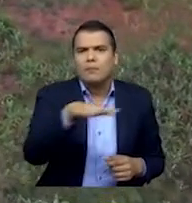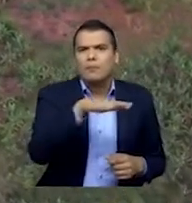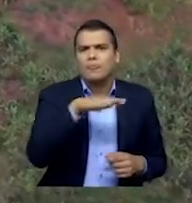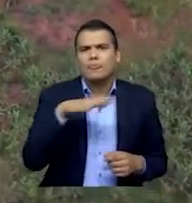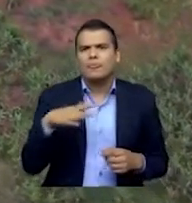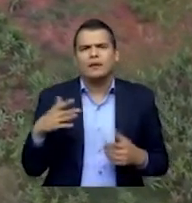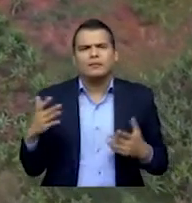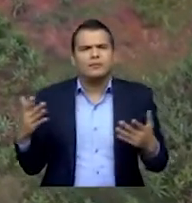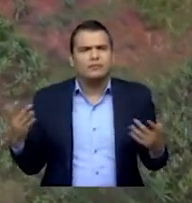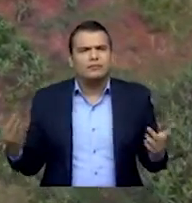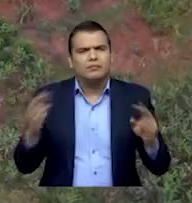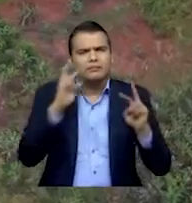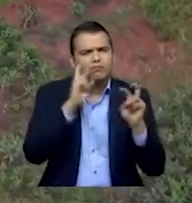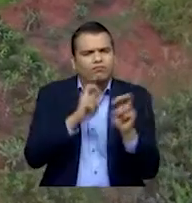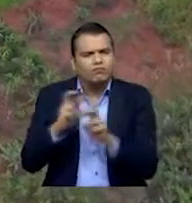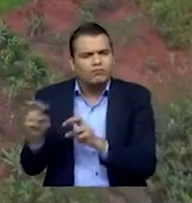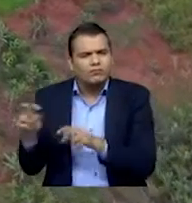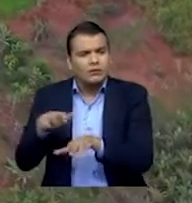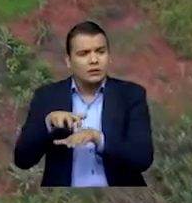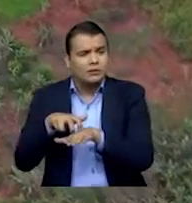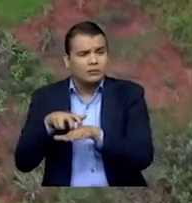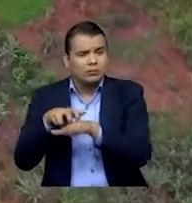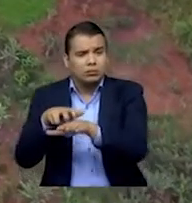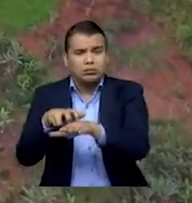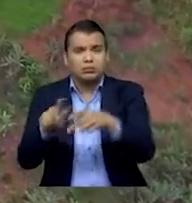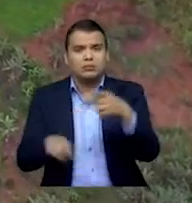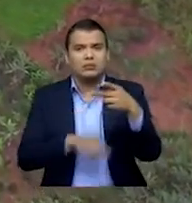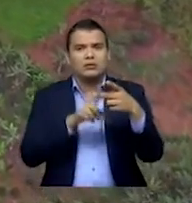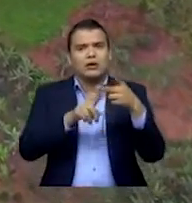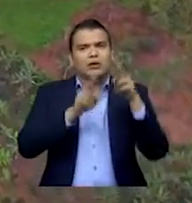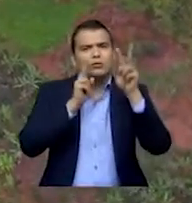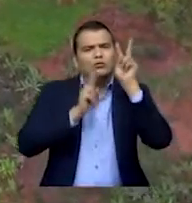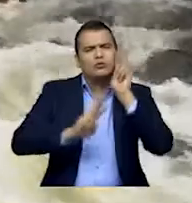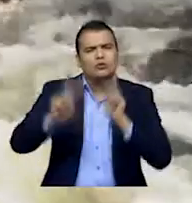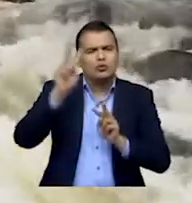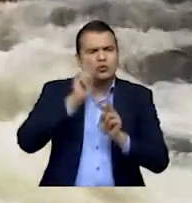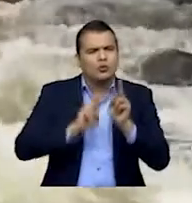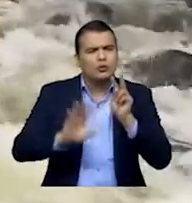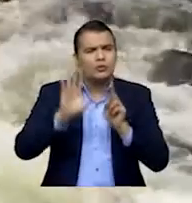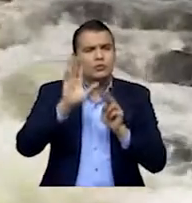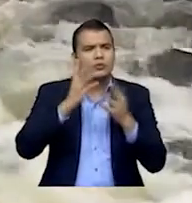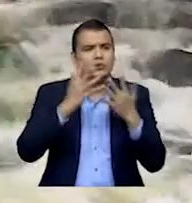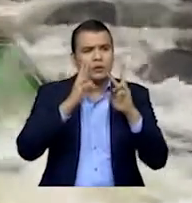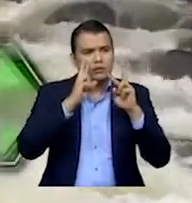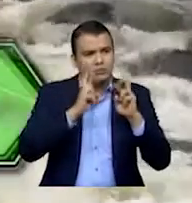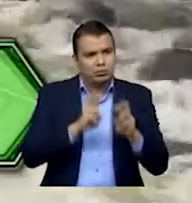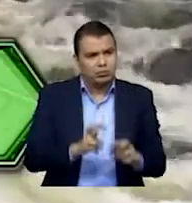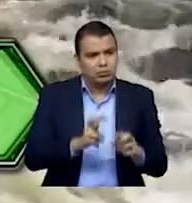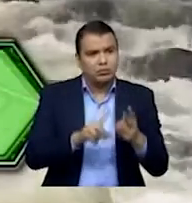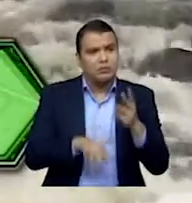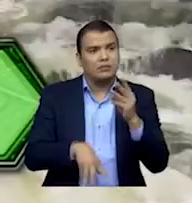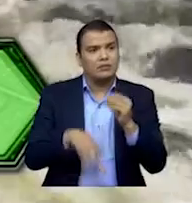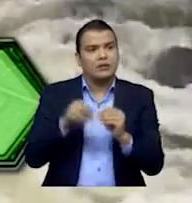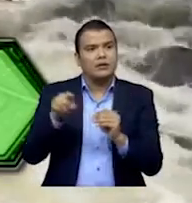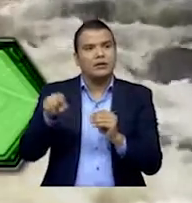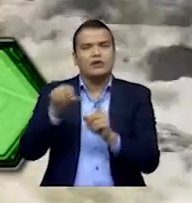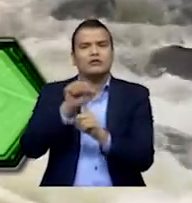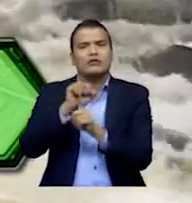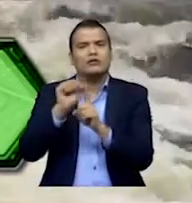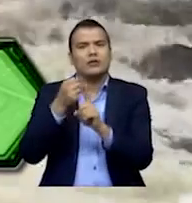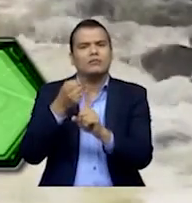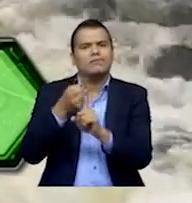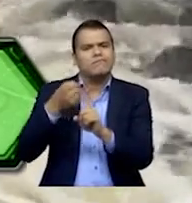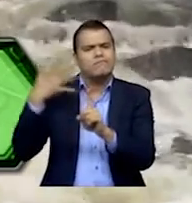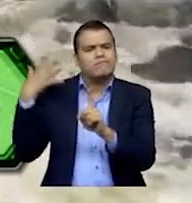transporte movilidad un segundo asunto es el ecoturismo mismo ahí también un estudio de carácter socioeconómico y